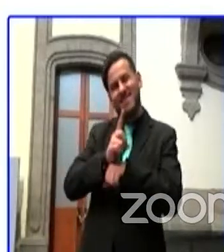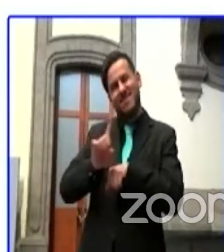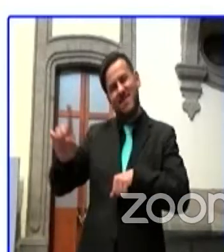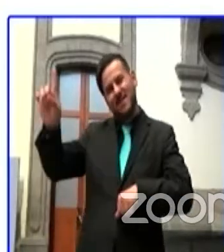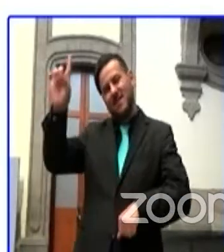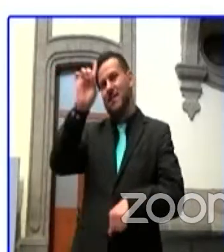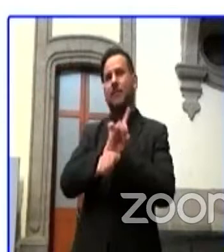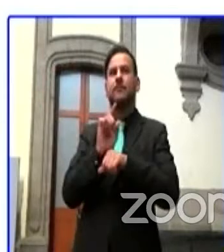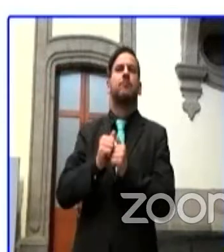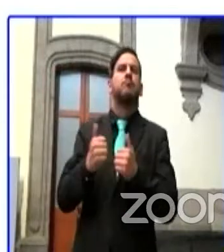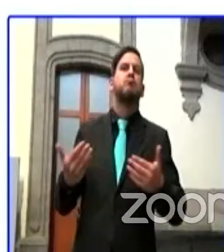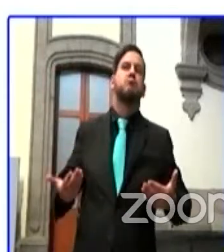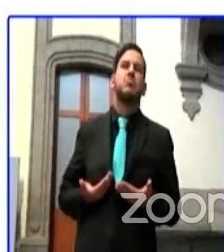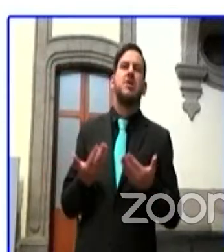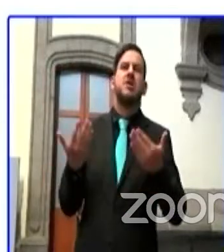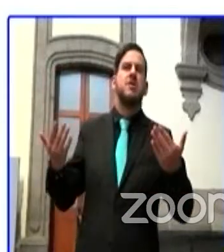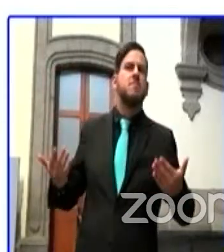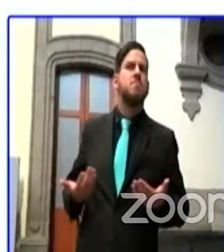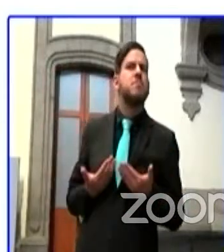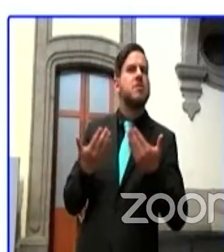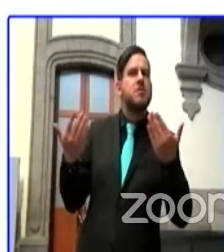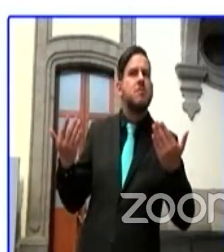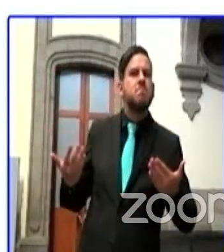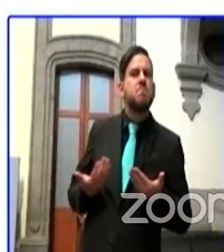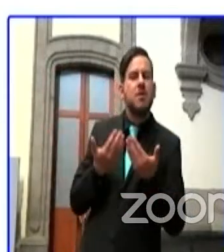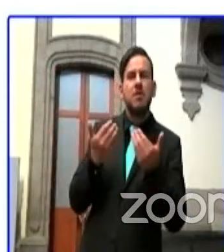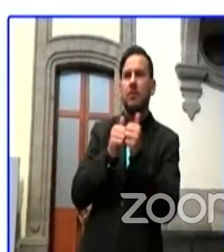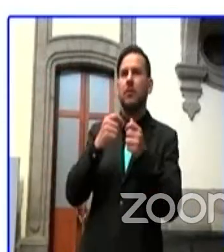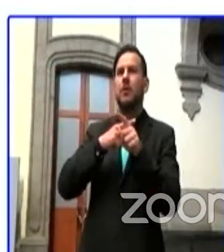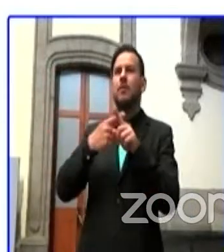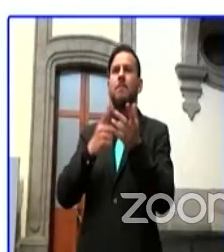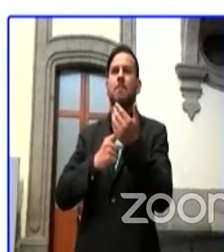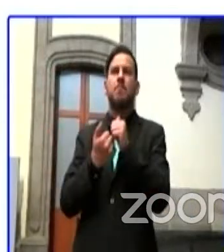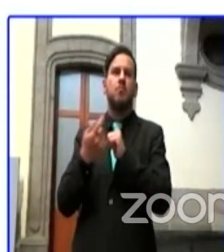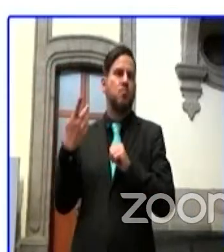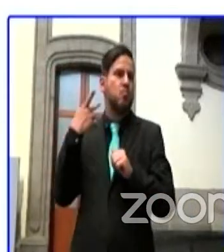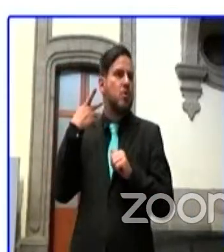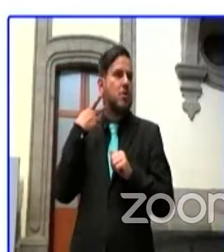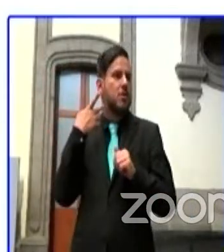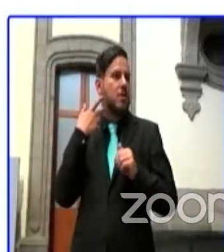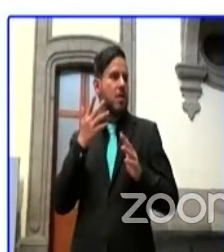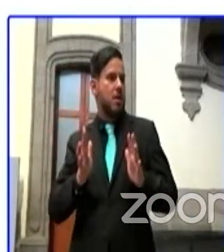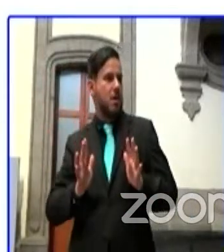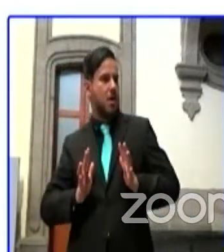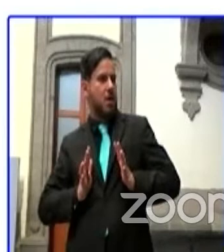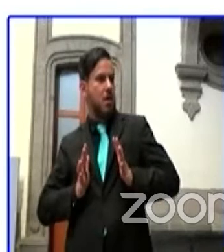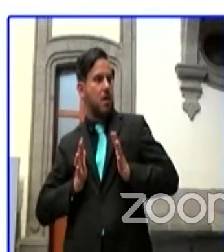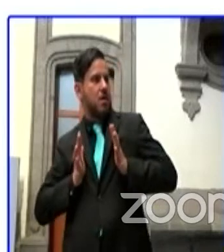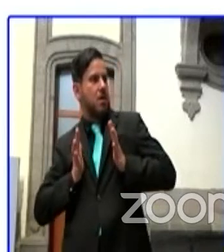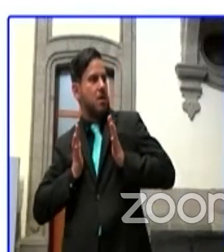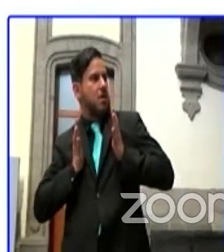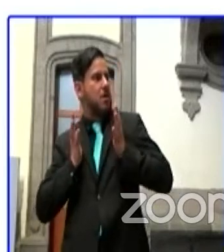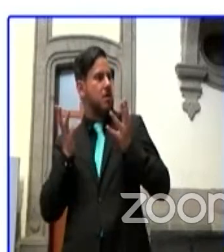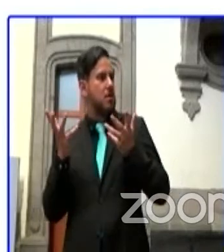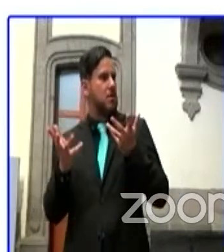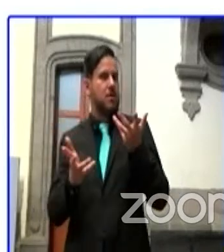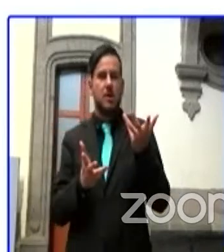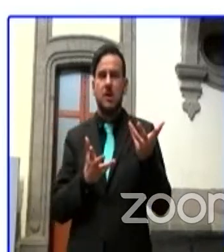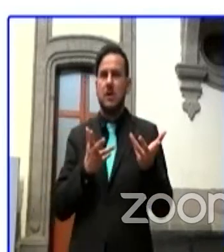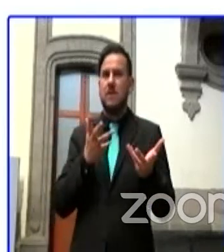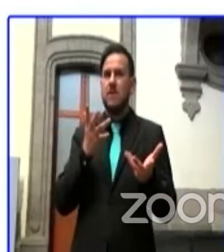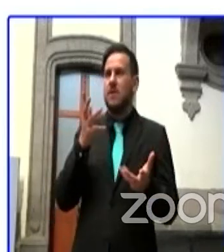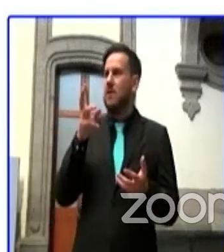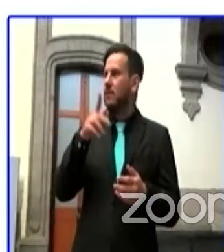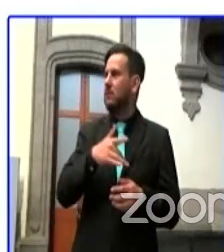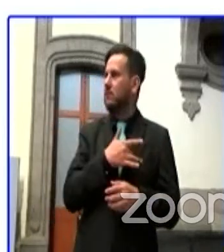mundo bailando y una fiesta, y llegan los políticos y se sorprenden. Y entonces les